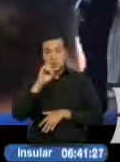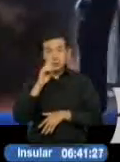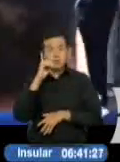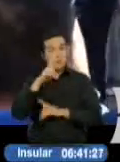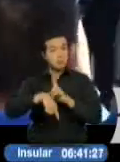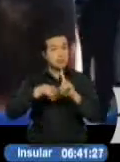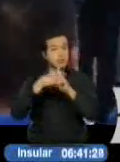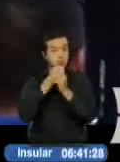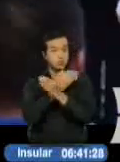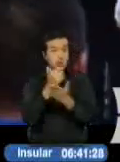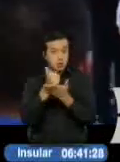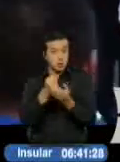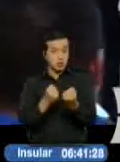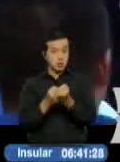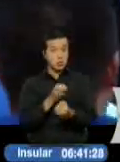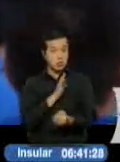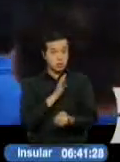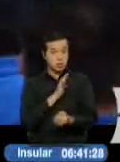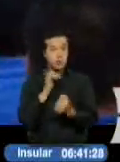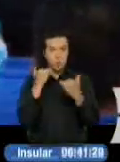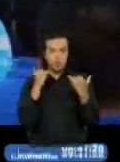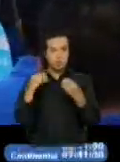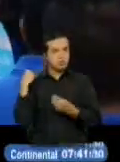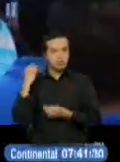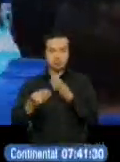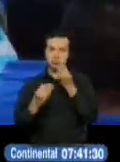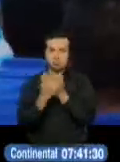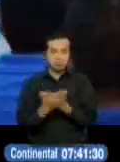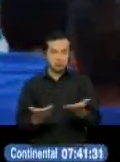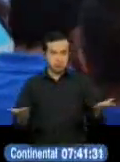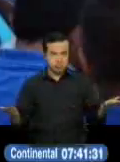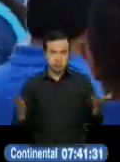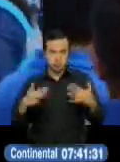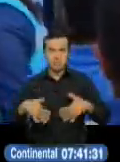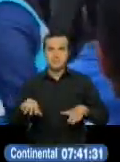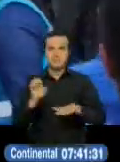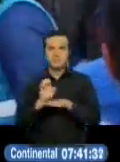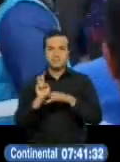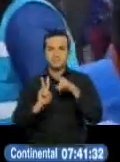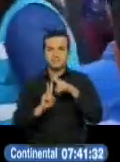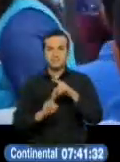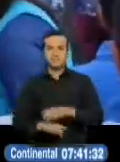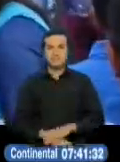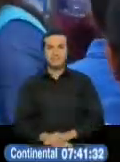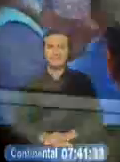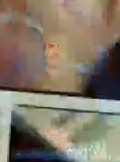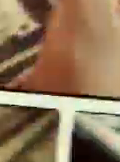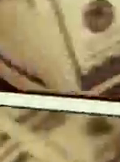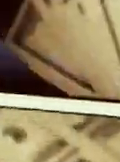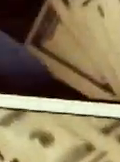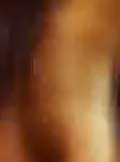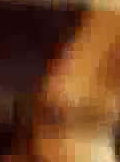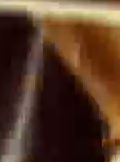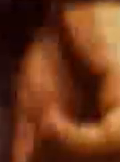además entregó ayudas técnicas y juguetes. Desde Manabí, Karen Ceballos, Ecuador TV.